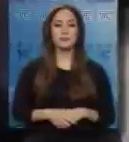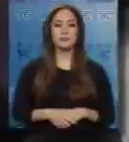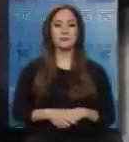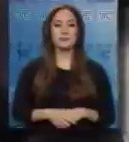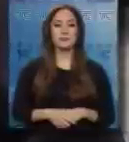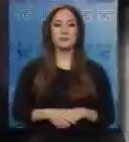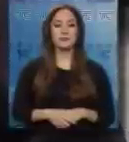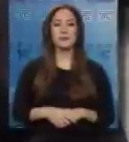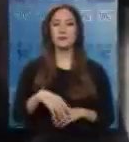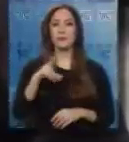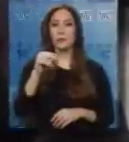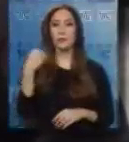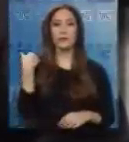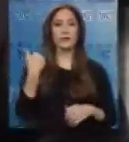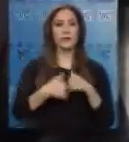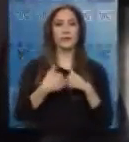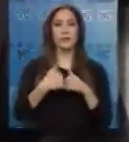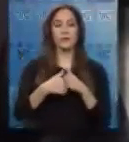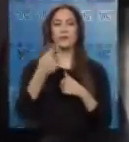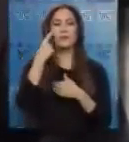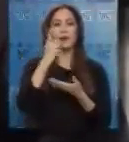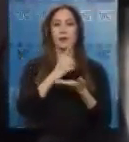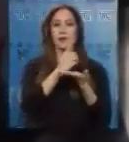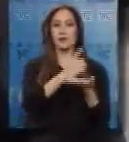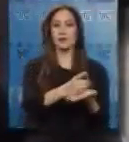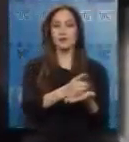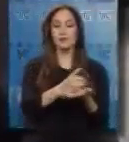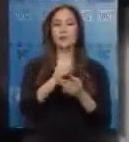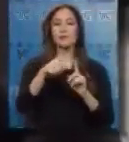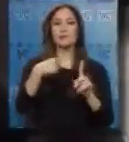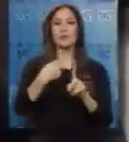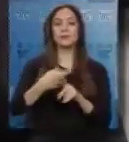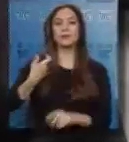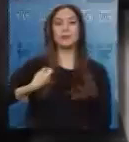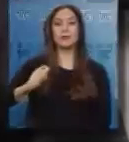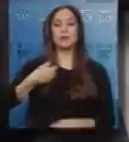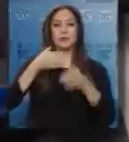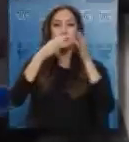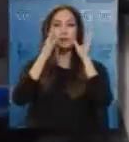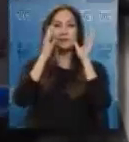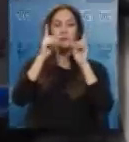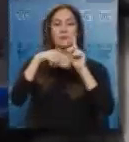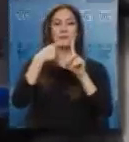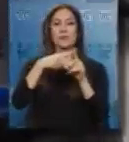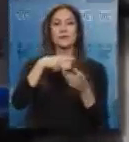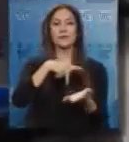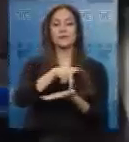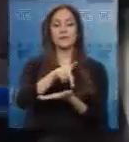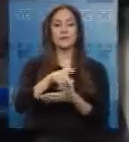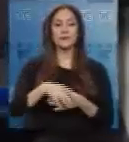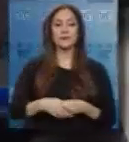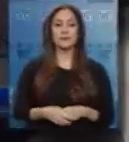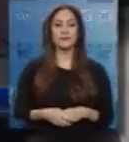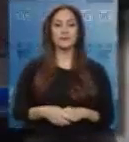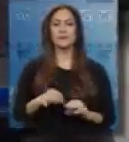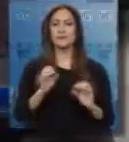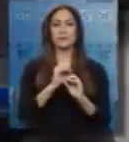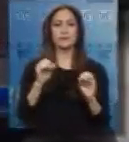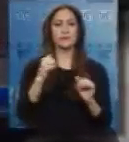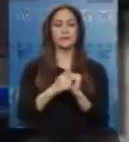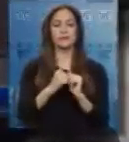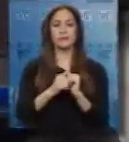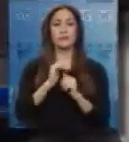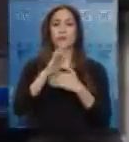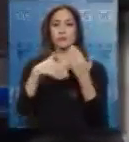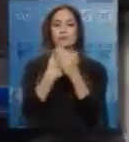No habrá ningún problema con el pago de los décimos terceros y de los sueldos de diciembre, y tampoco con el pago de los Global 15. No depende ninguno de estos